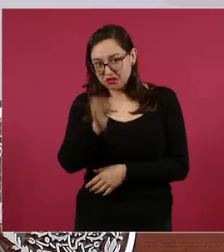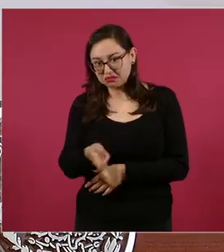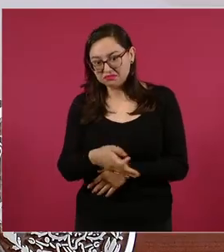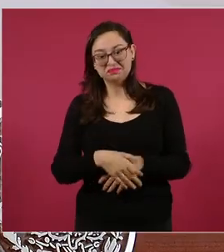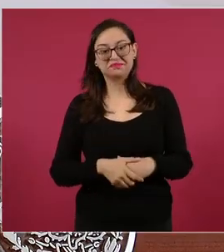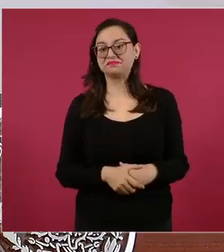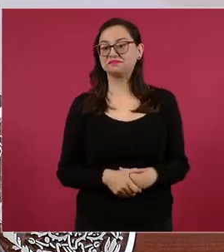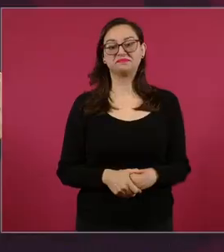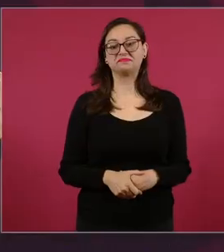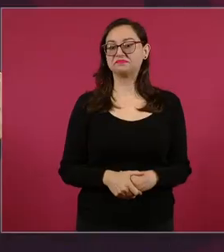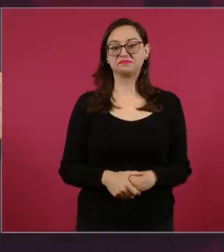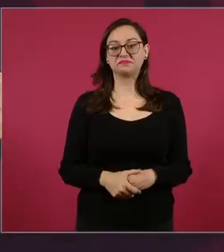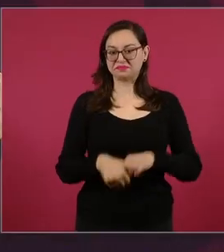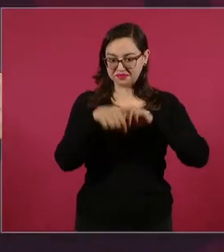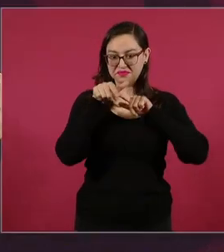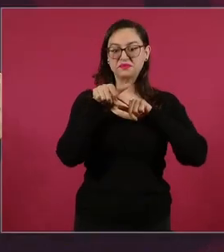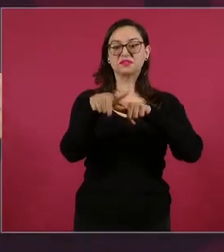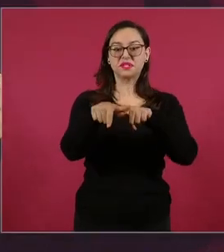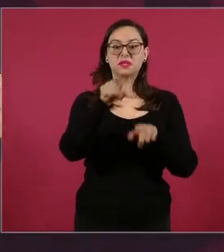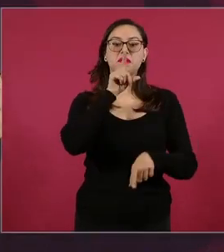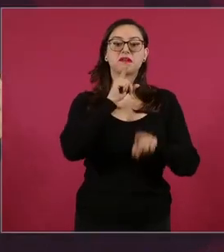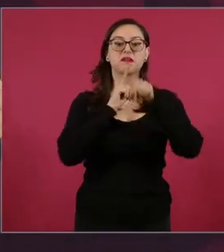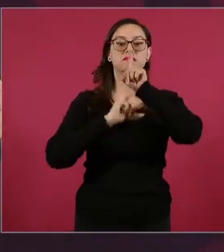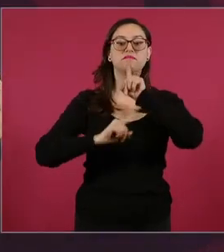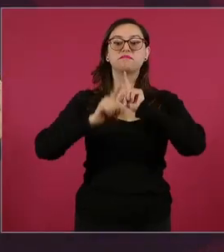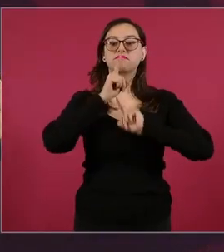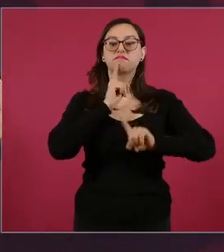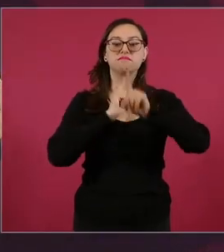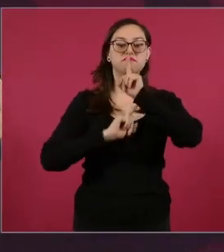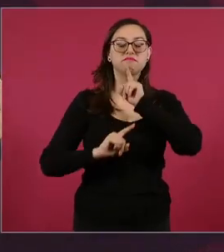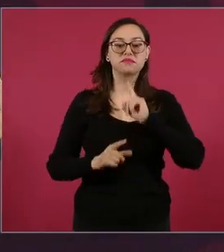no solo siguen mintiendo,